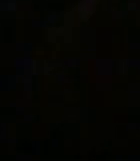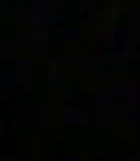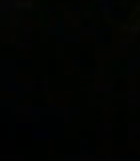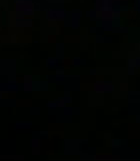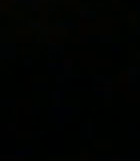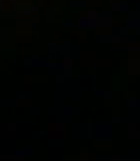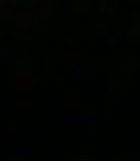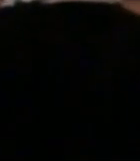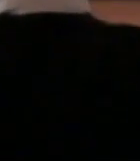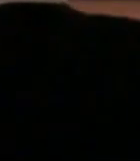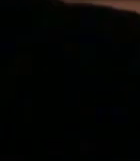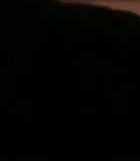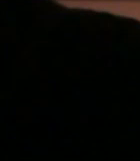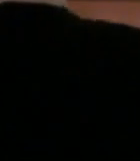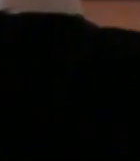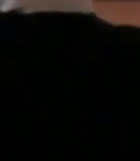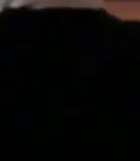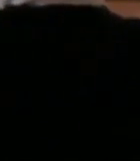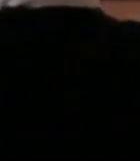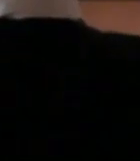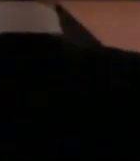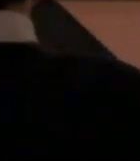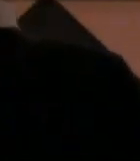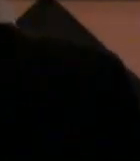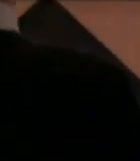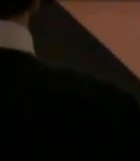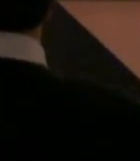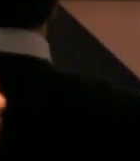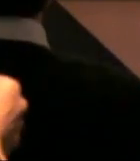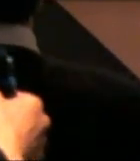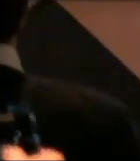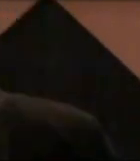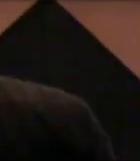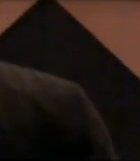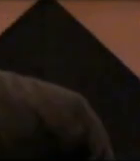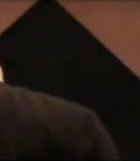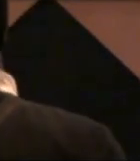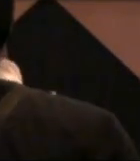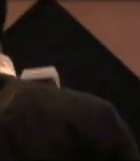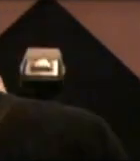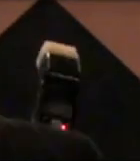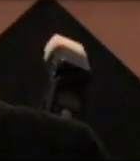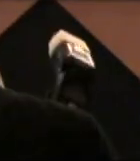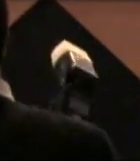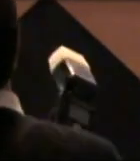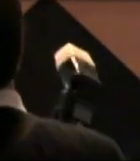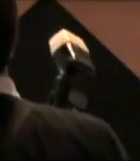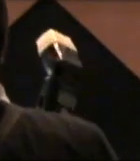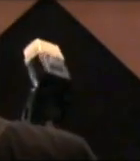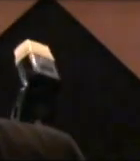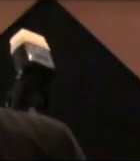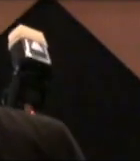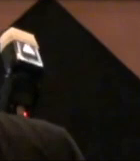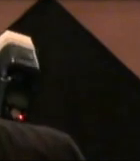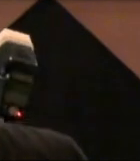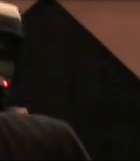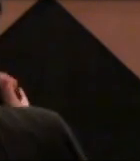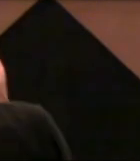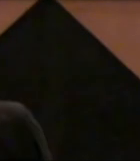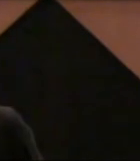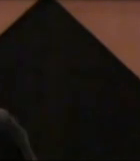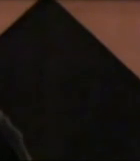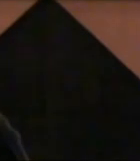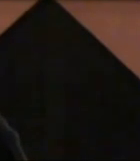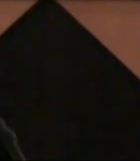oportunidades en el curso 2003-2004, que en 2007 realizó los textos sobre la utilización de un lenguaje igualitario de la